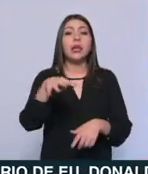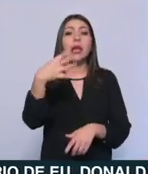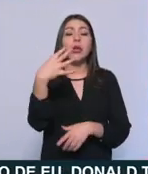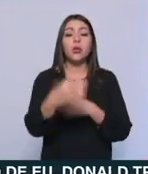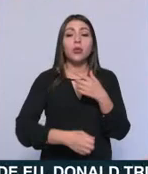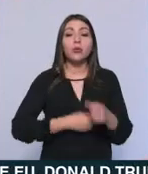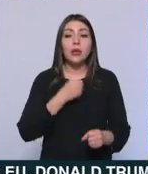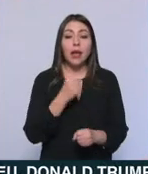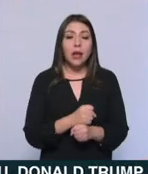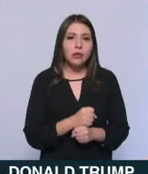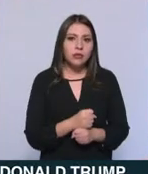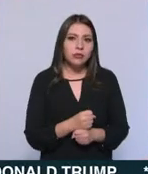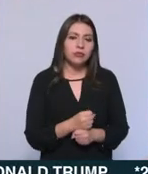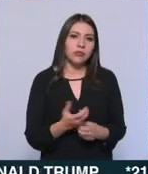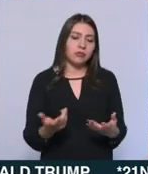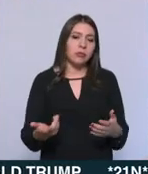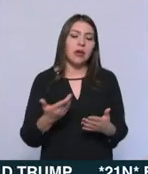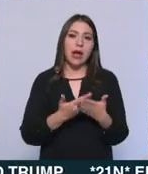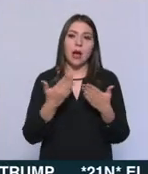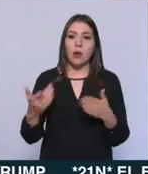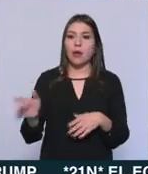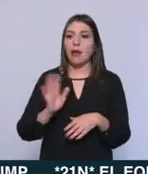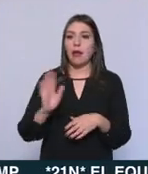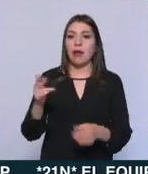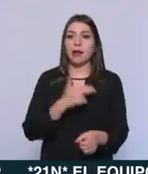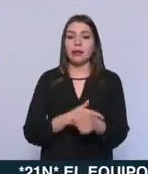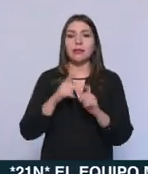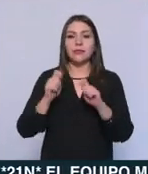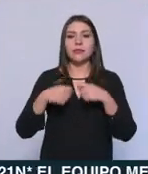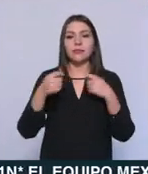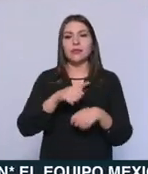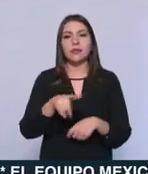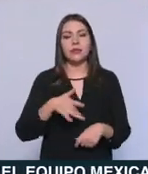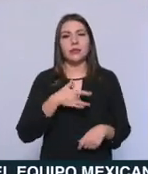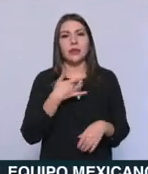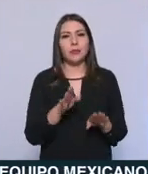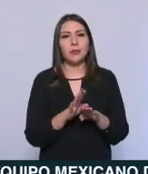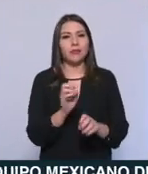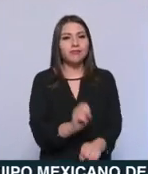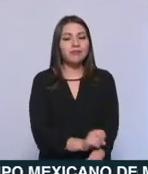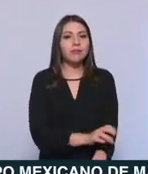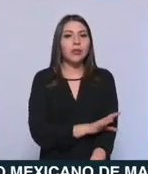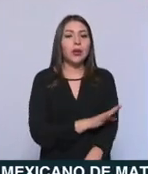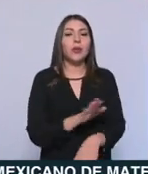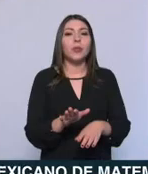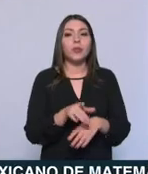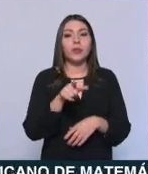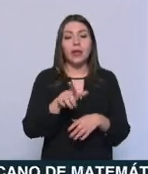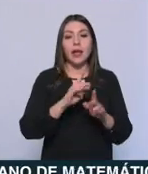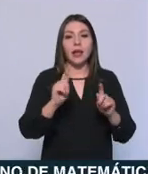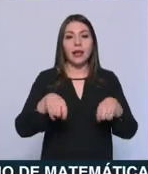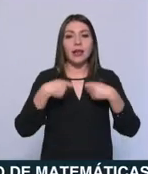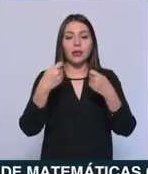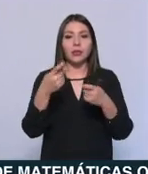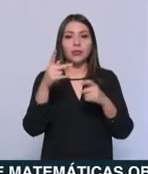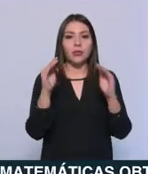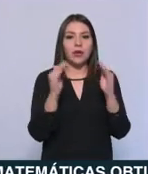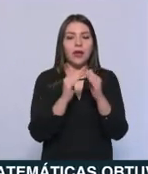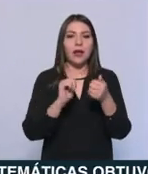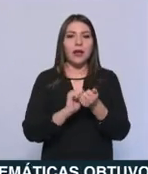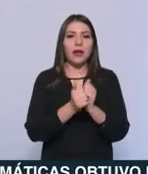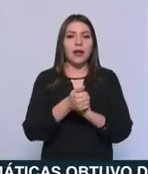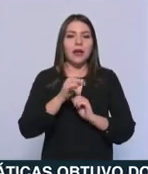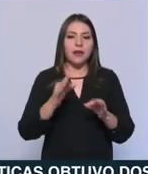muy emotivo, realmente. La vivienda significa el ingreso a un nivel de vida